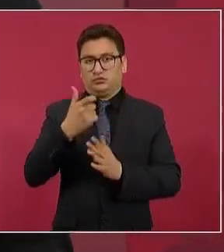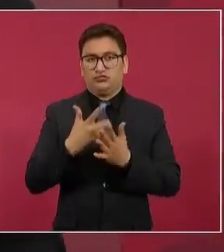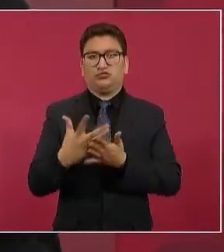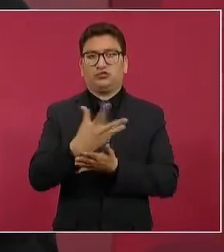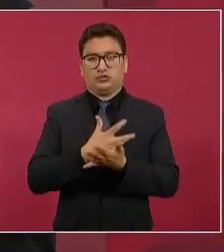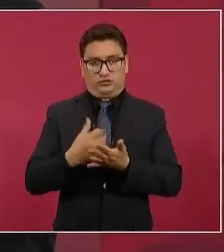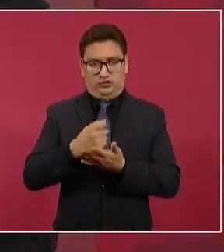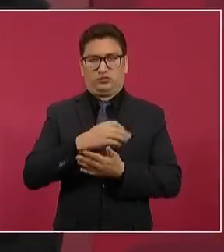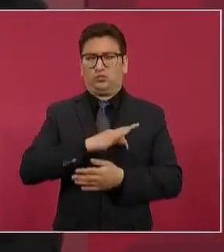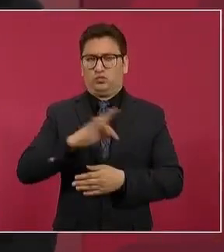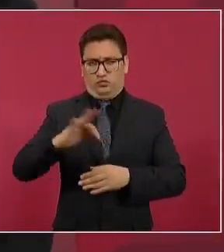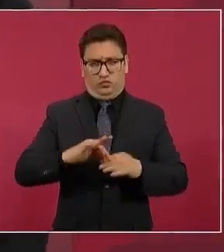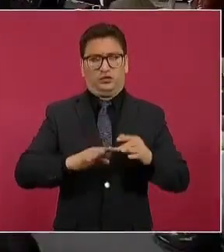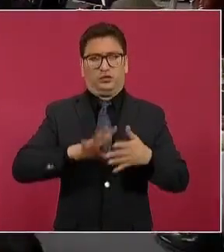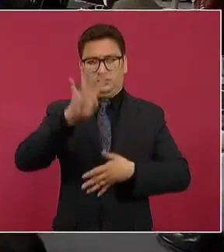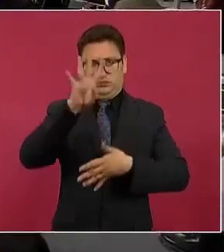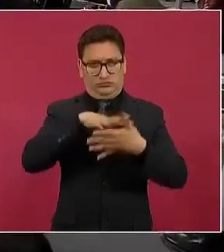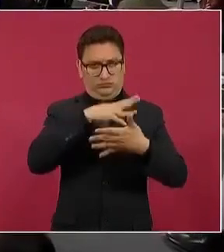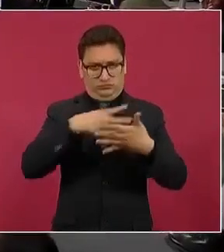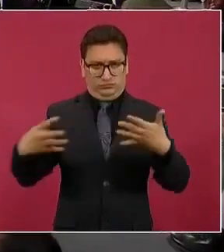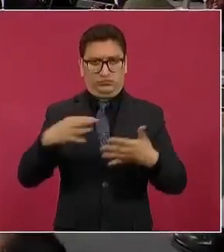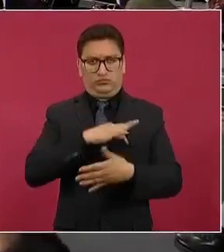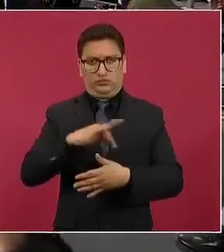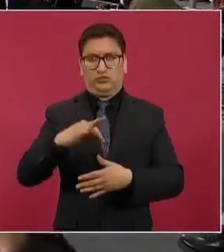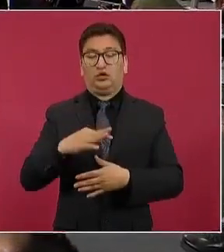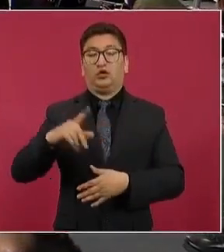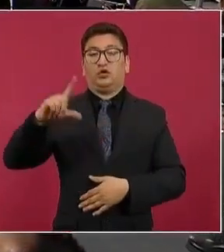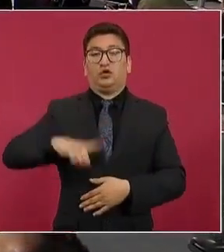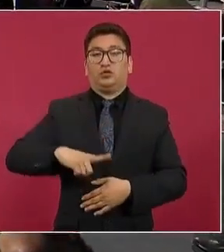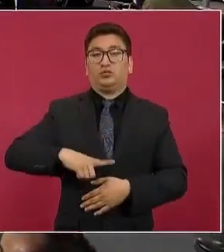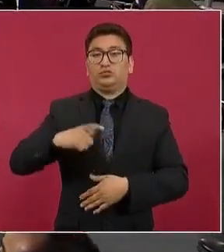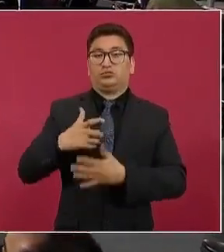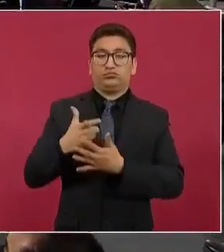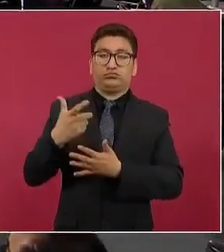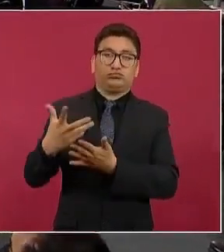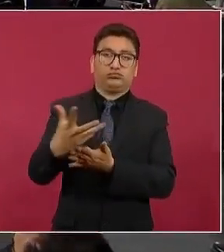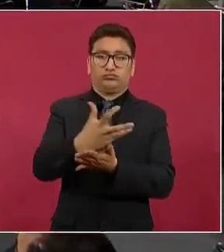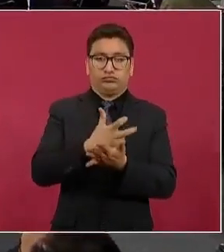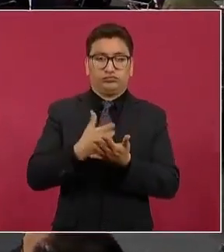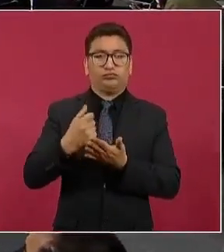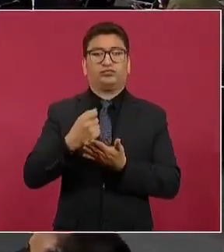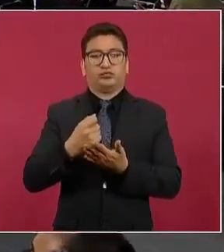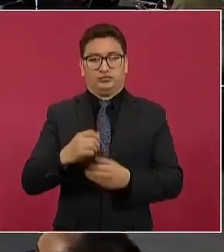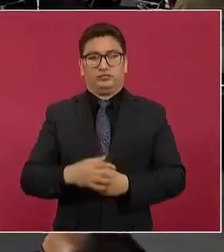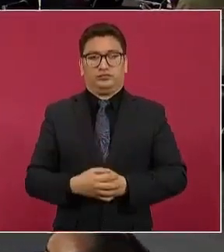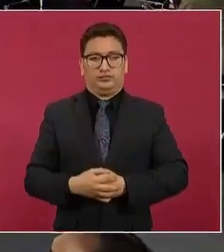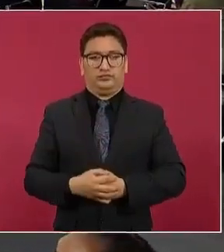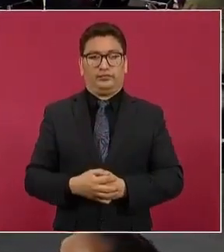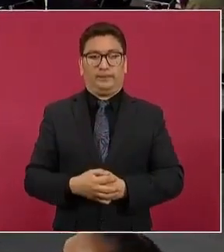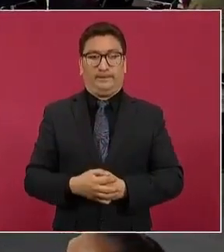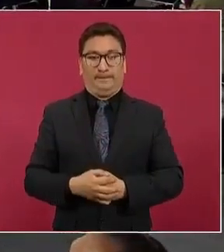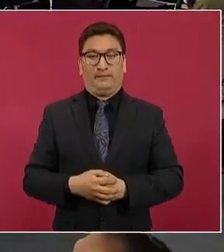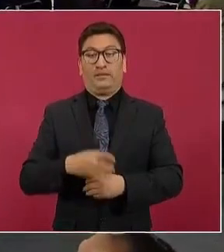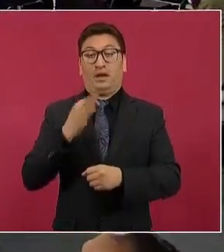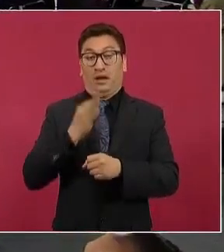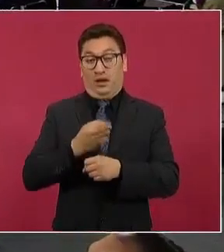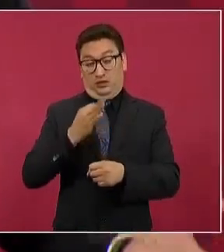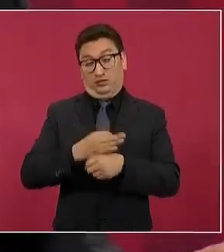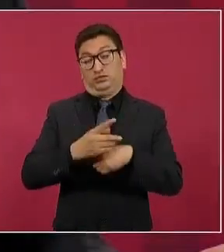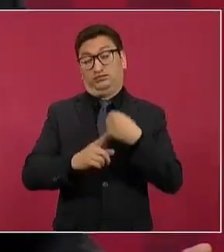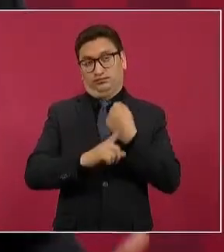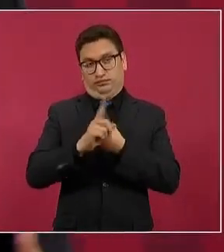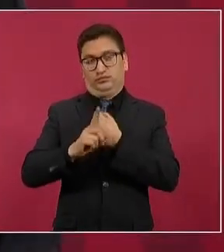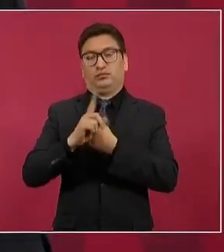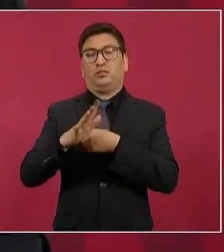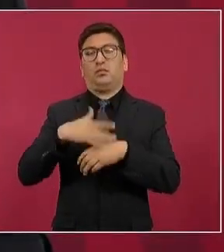si ponen la tabla de ingresos del gobierno. Estamos padeciendo ahora por la crisis, bueno,